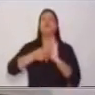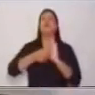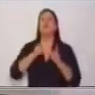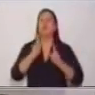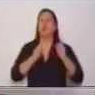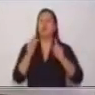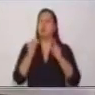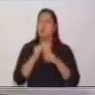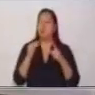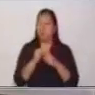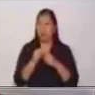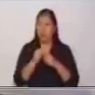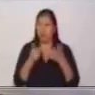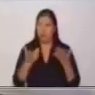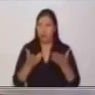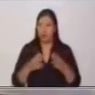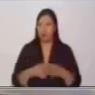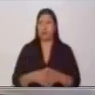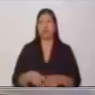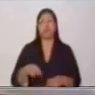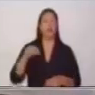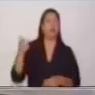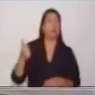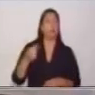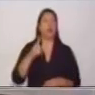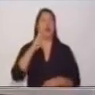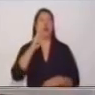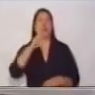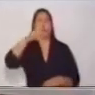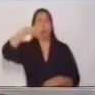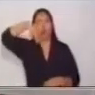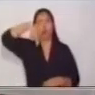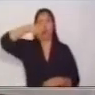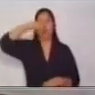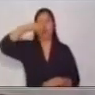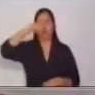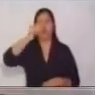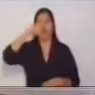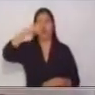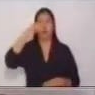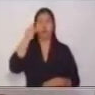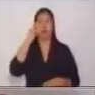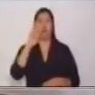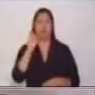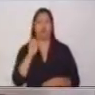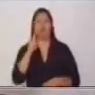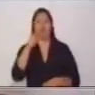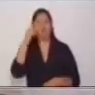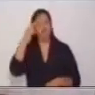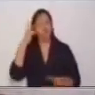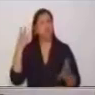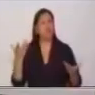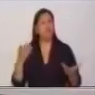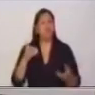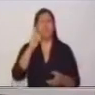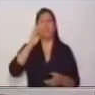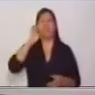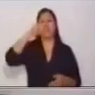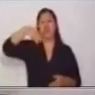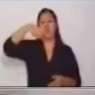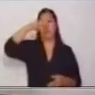el significado denotativo y connotativo. ¿Te recuerdas qué es el significado denotativo?